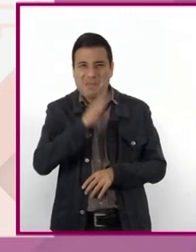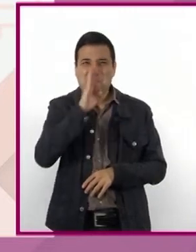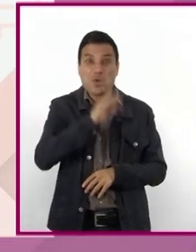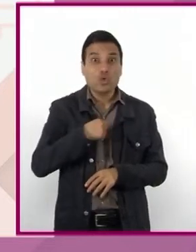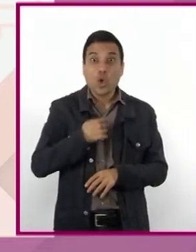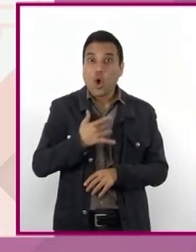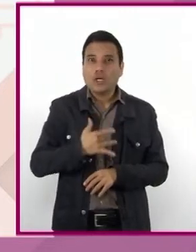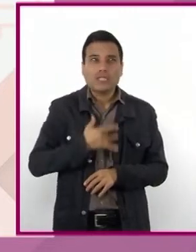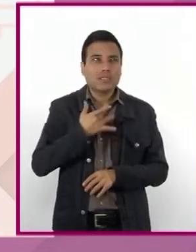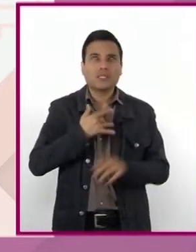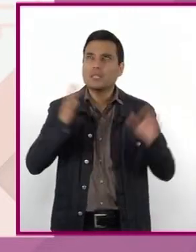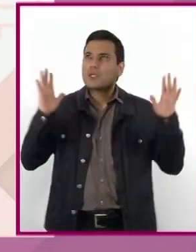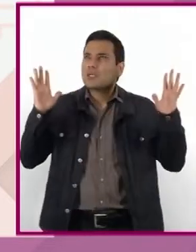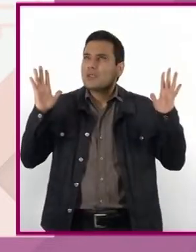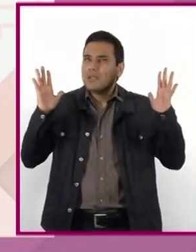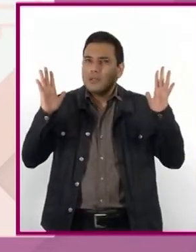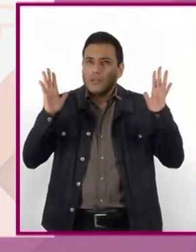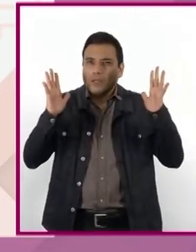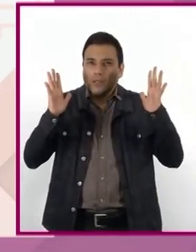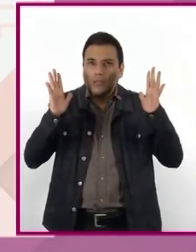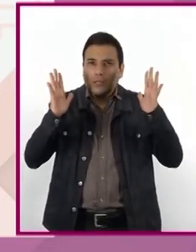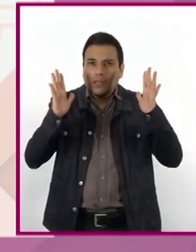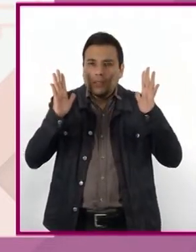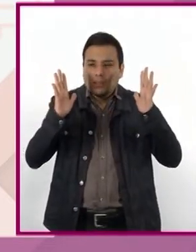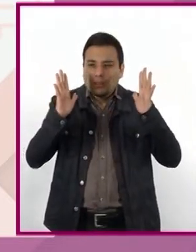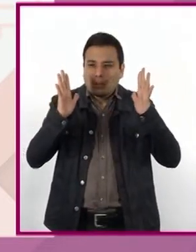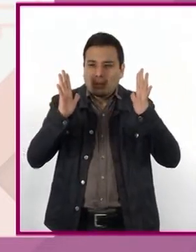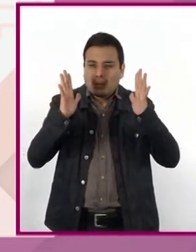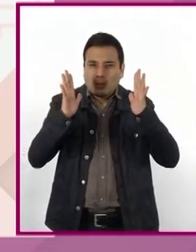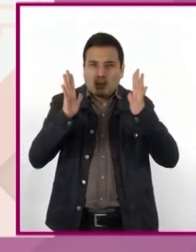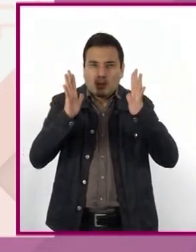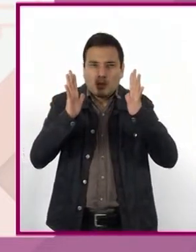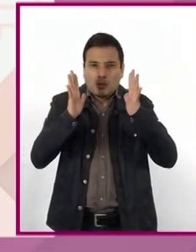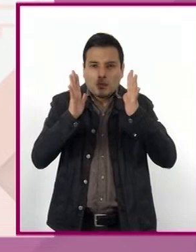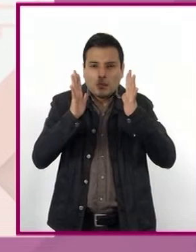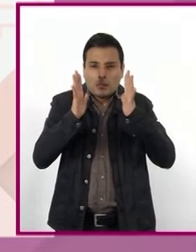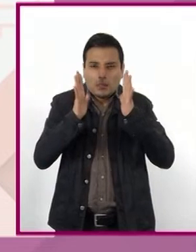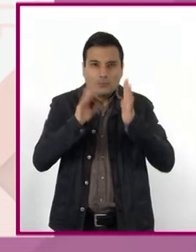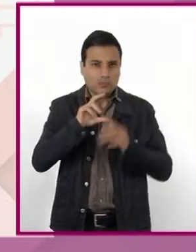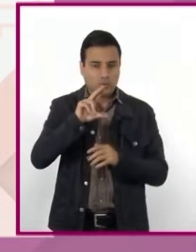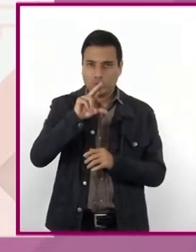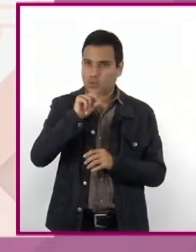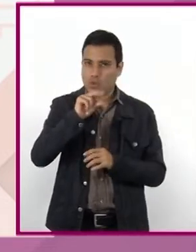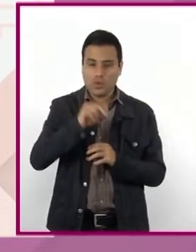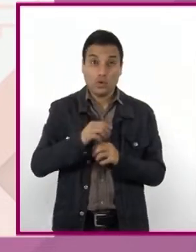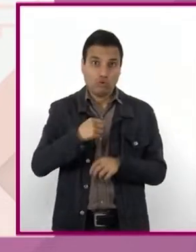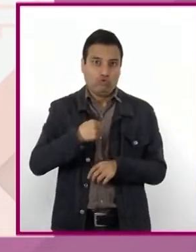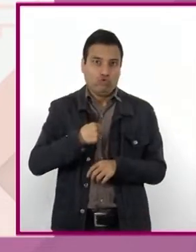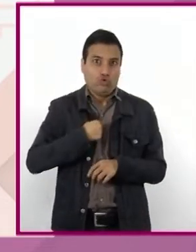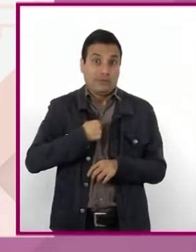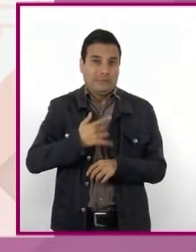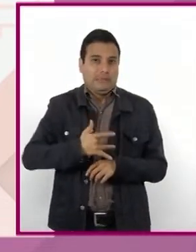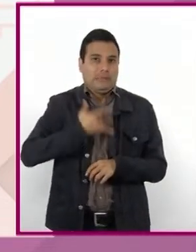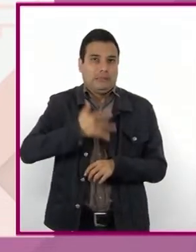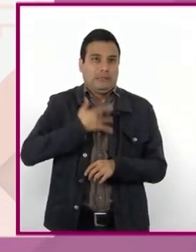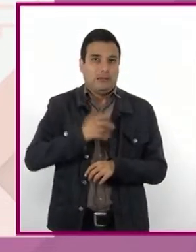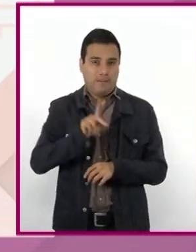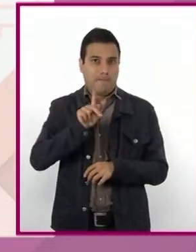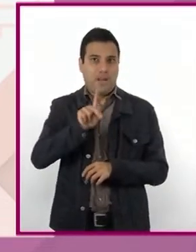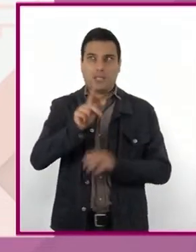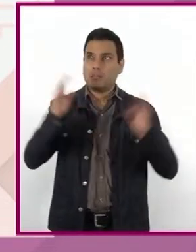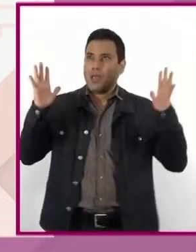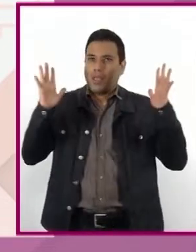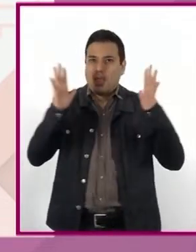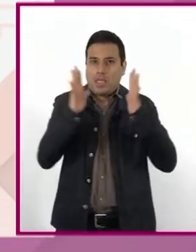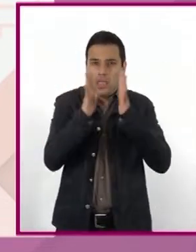y cerraban cada vez más. Pero no era así, era solo yo. La ciudad no se movía, era